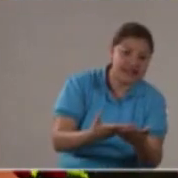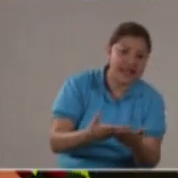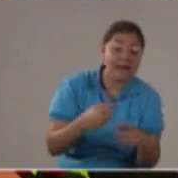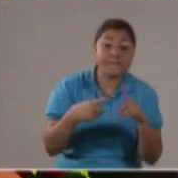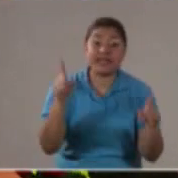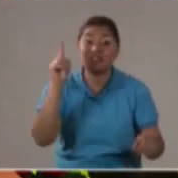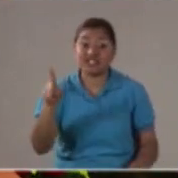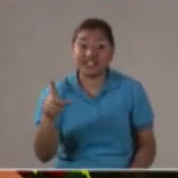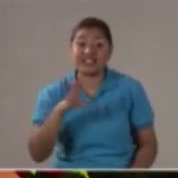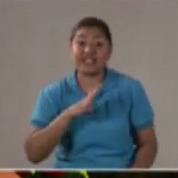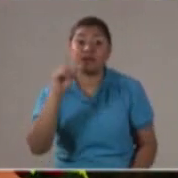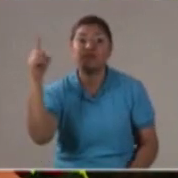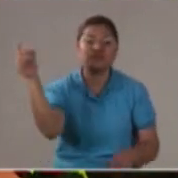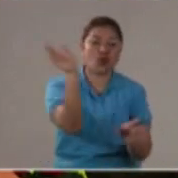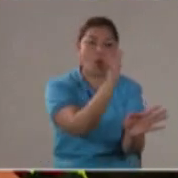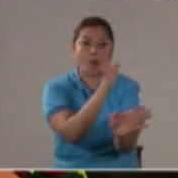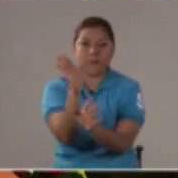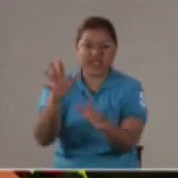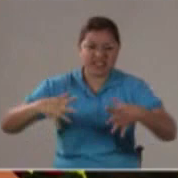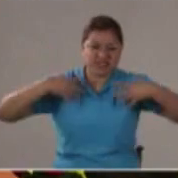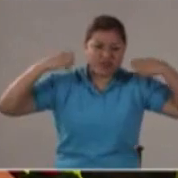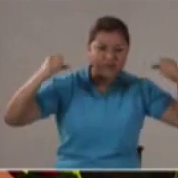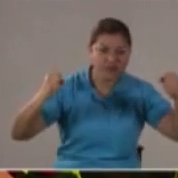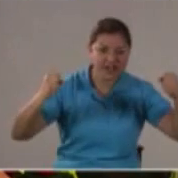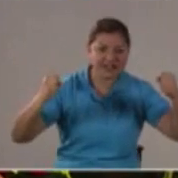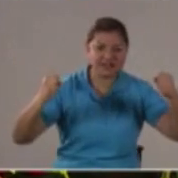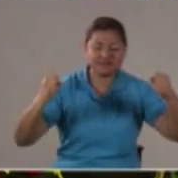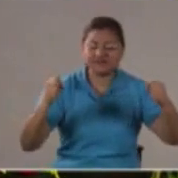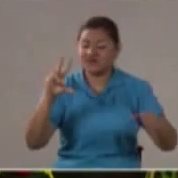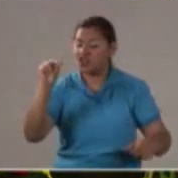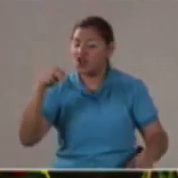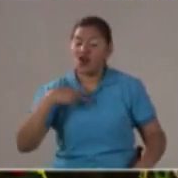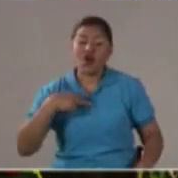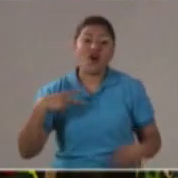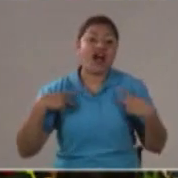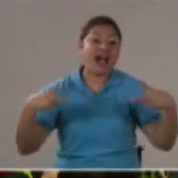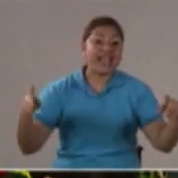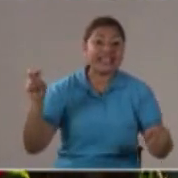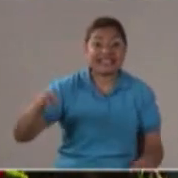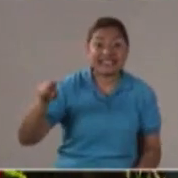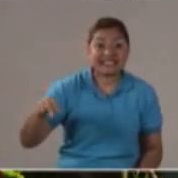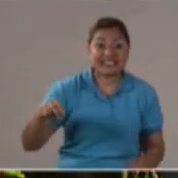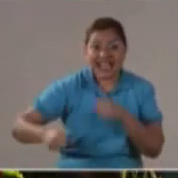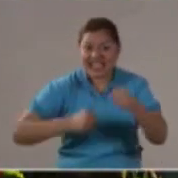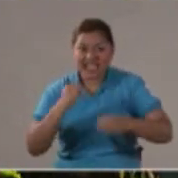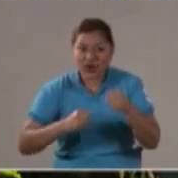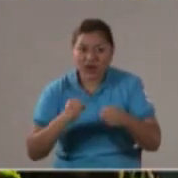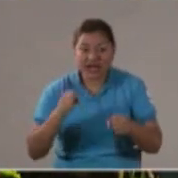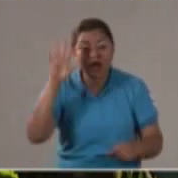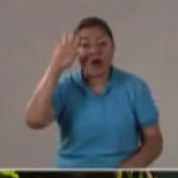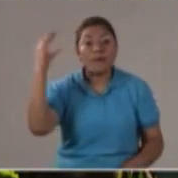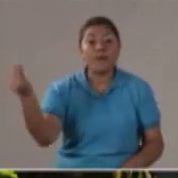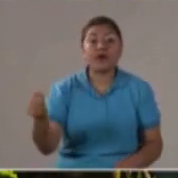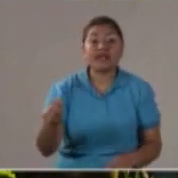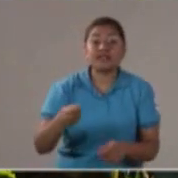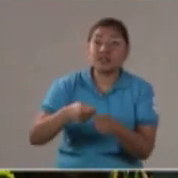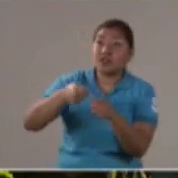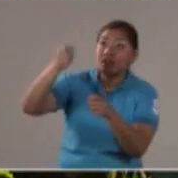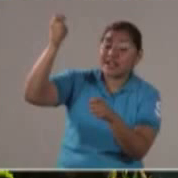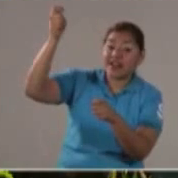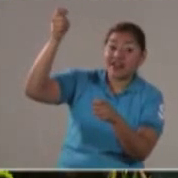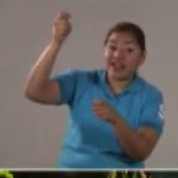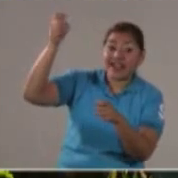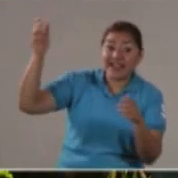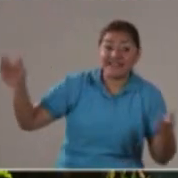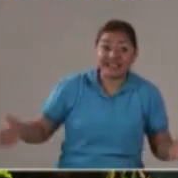si hay un viento recio, ni correr tienes que, no te esfuerzas, solo medio le haces así, se fue hasta arriba el